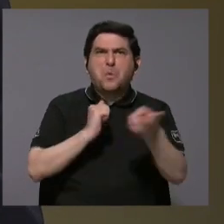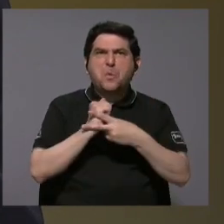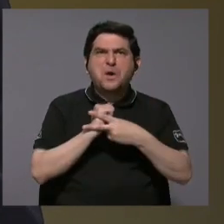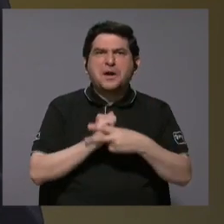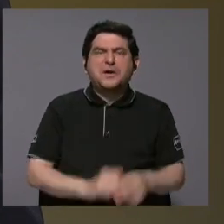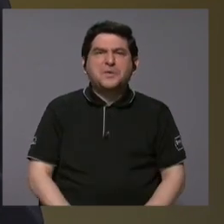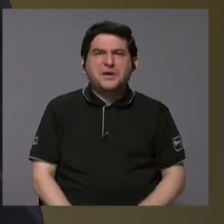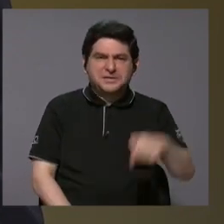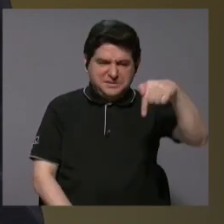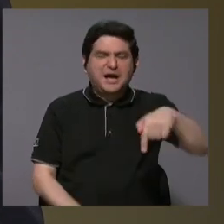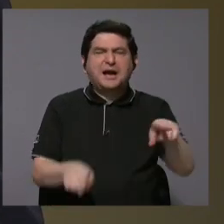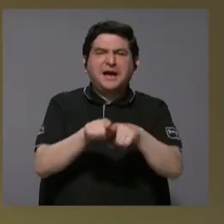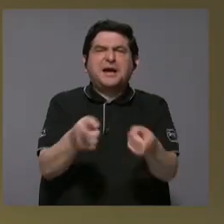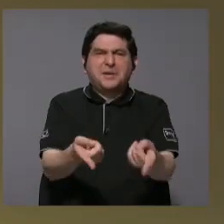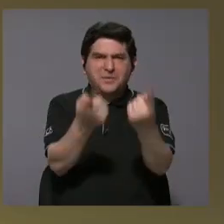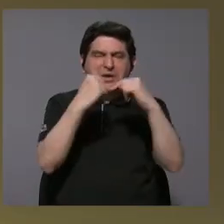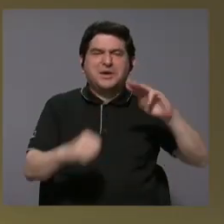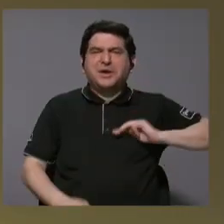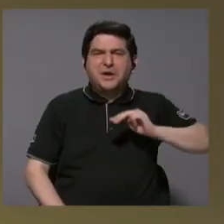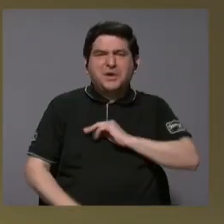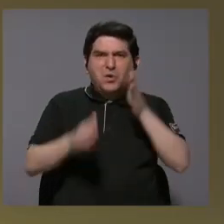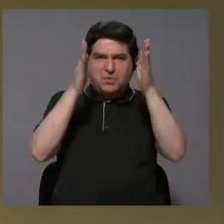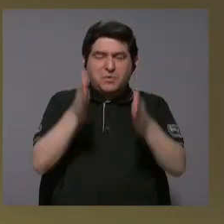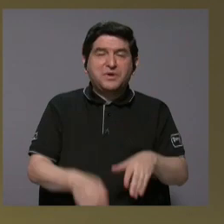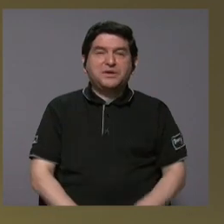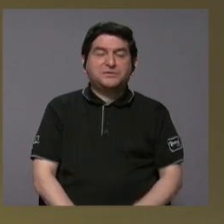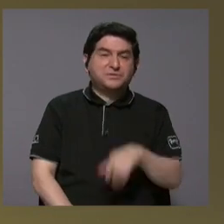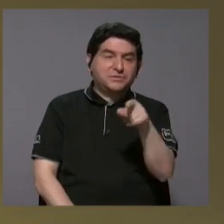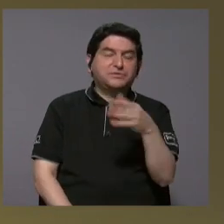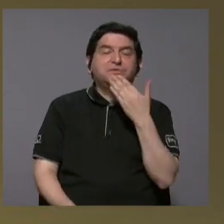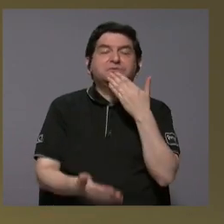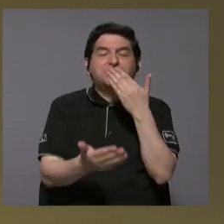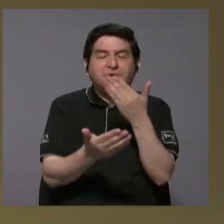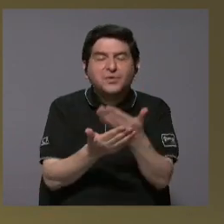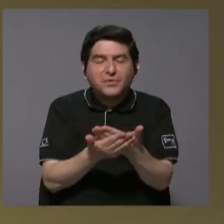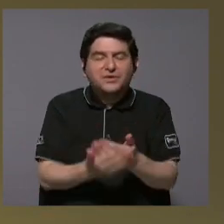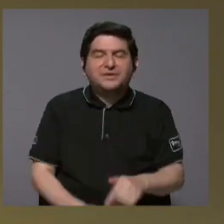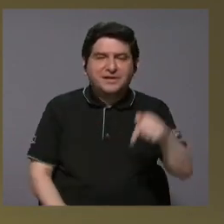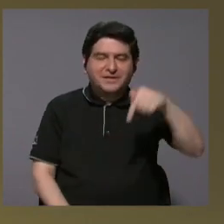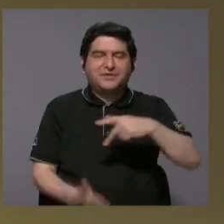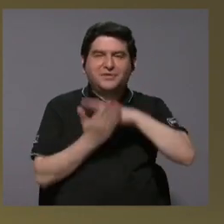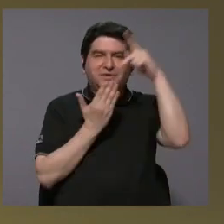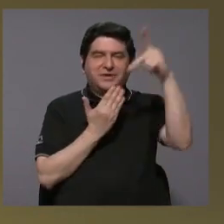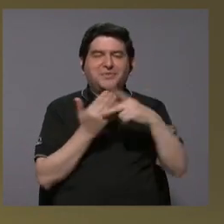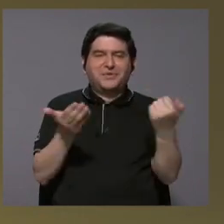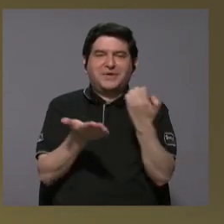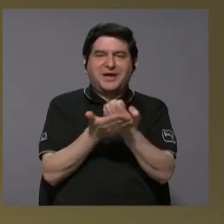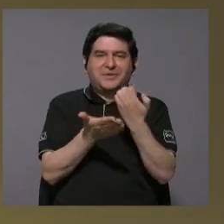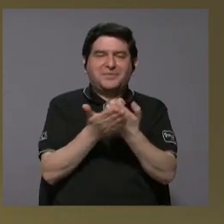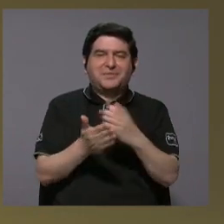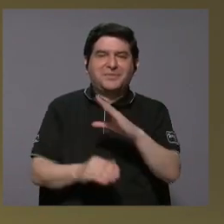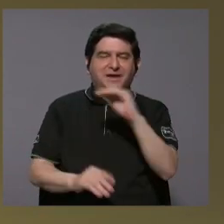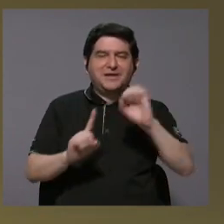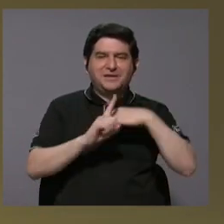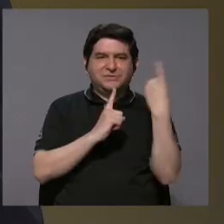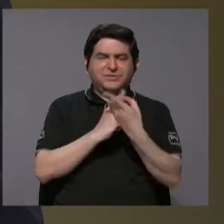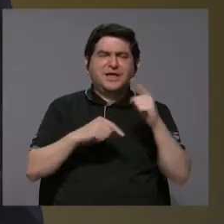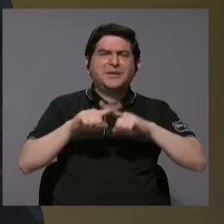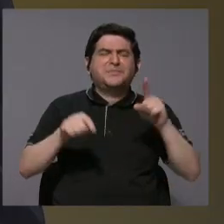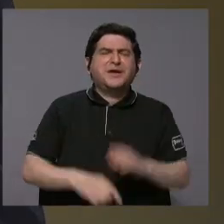como ministro aquí también, porque usted tiene esa generosidad con Economía y Sociedad. Pero cuéntenos de la Fundación de